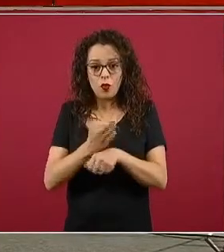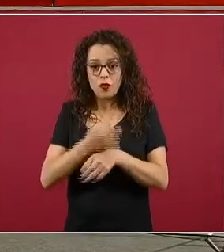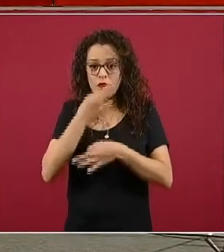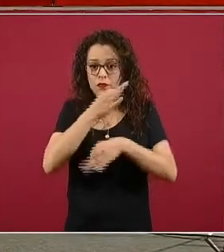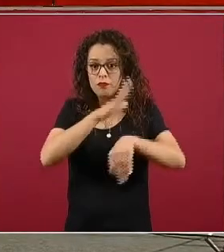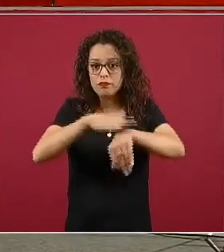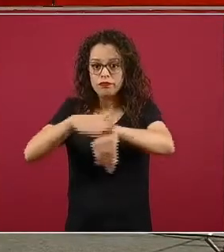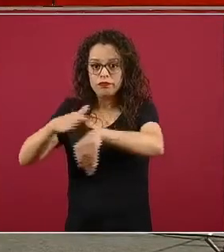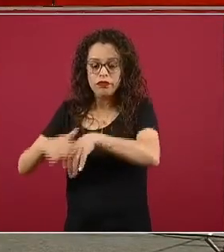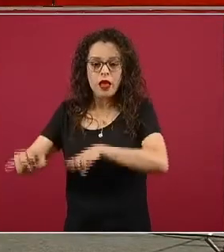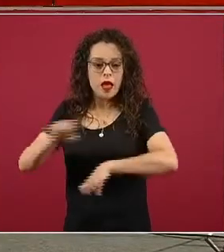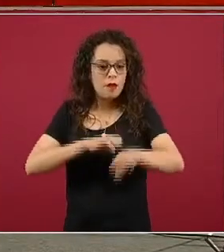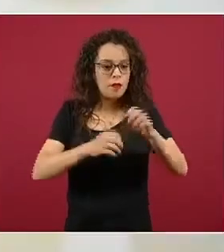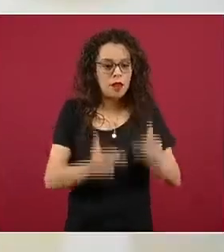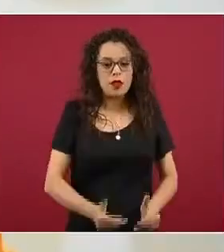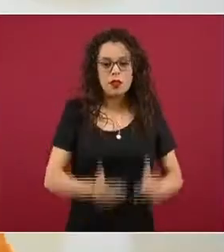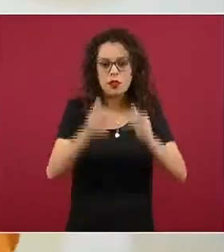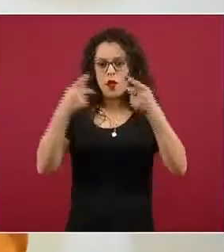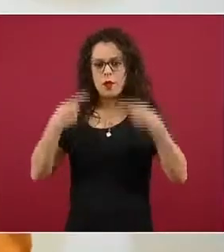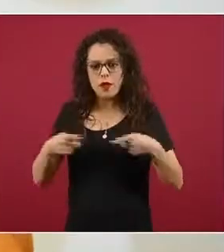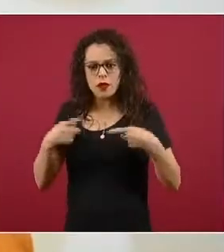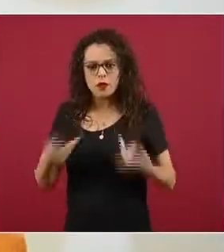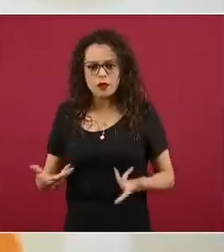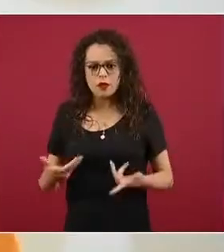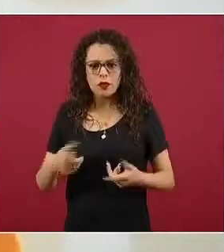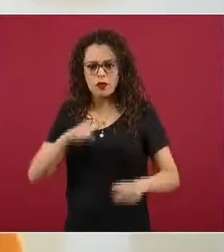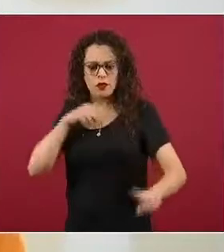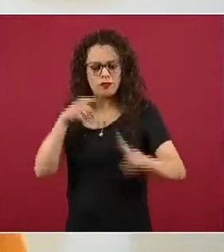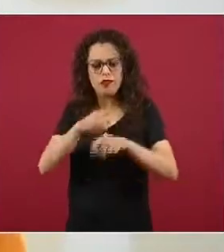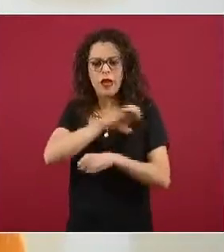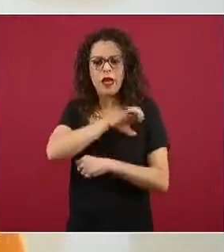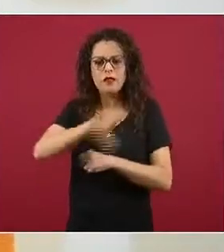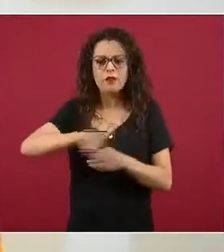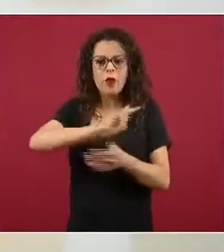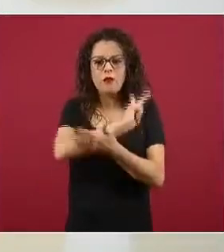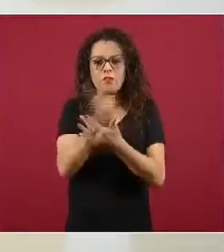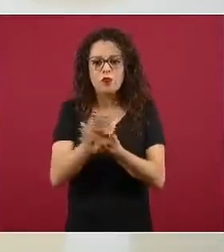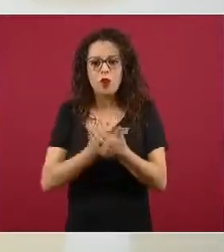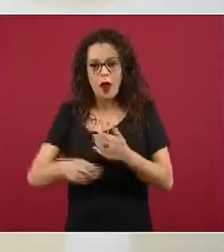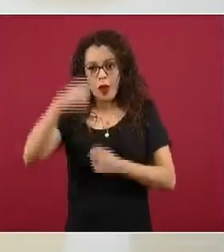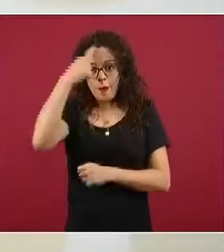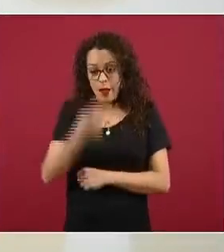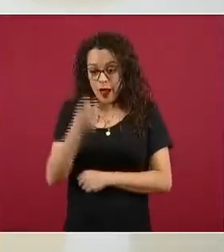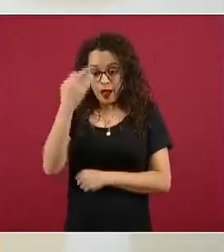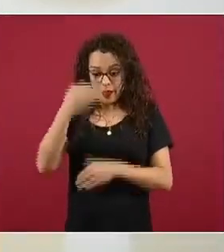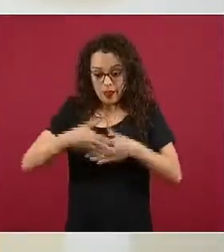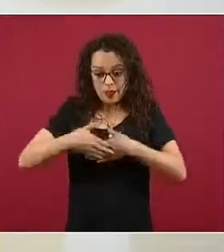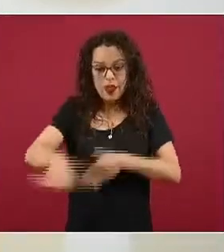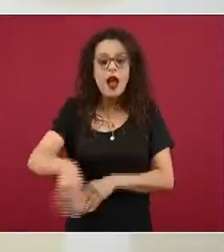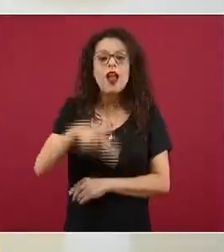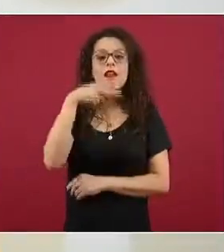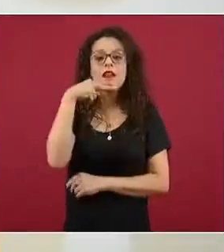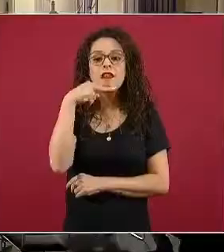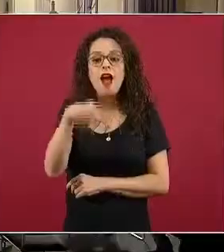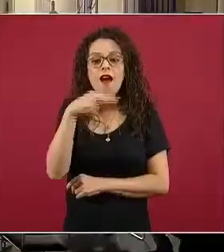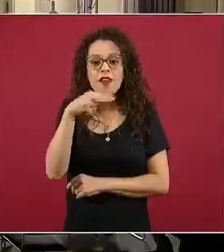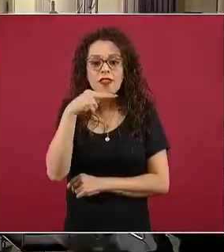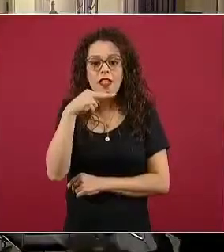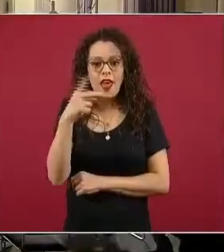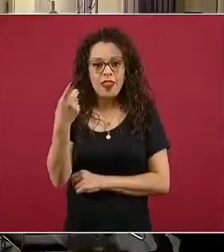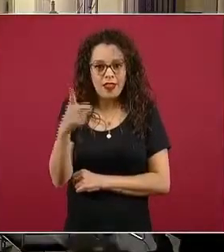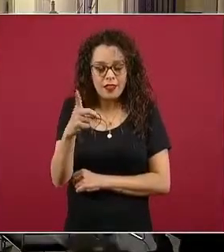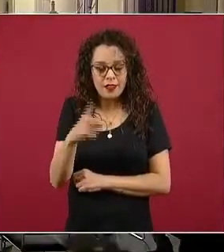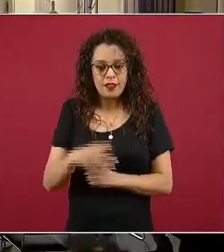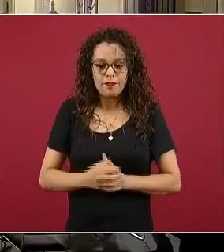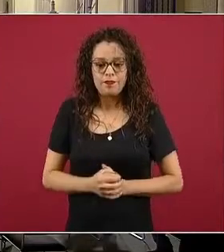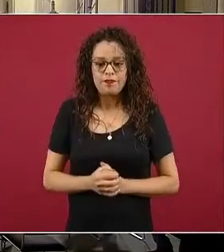empresas, comercios, diversos actores, un programa especial de Navidad, ¿sí?, donde implementamos protocolos